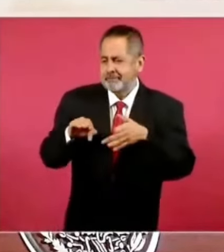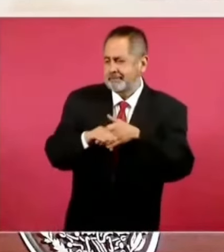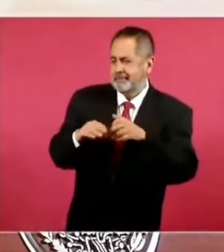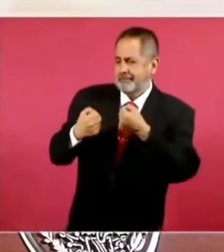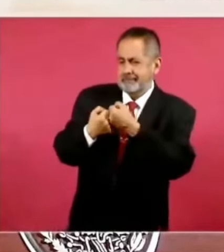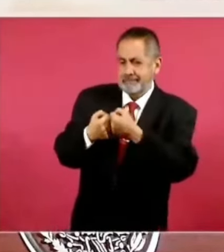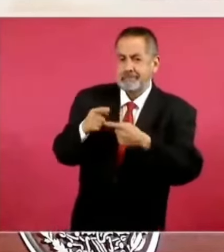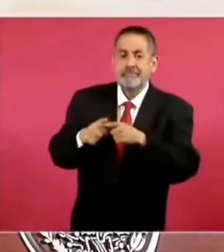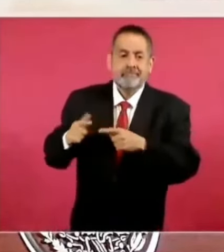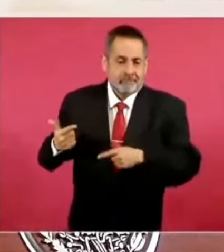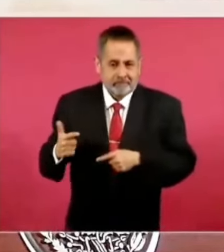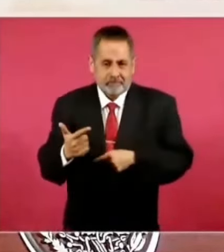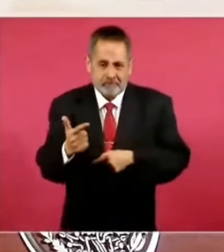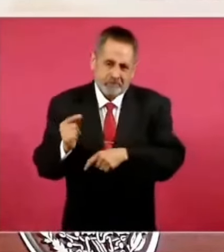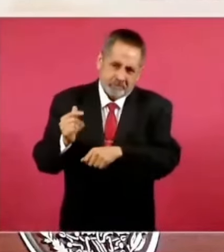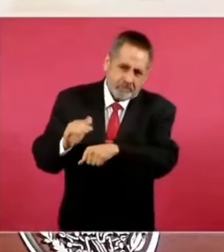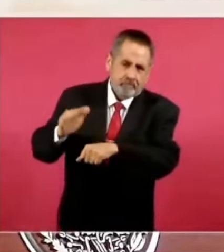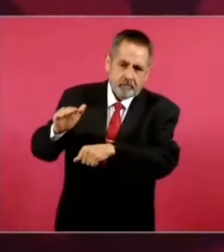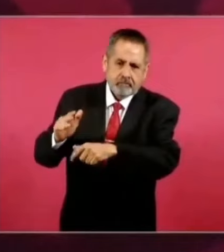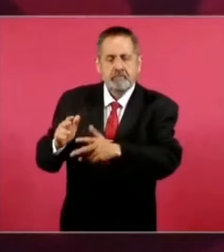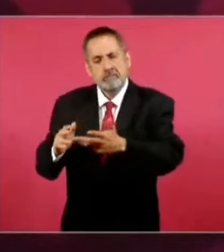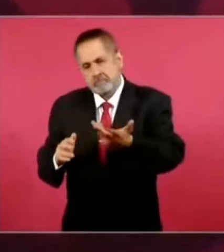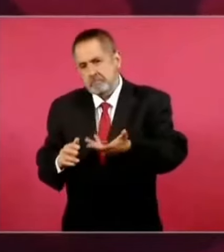de Guanajuato. Por eso